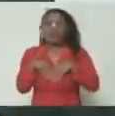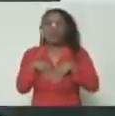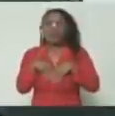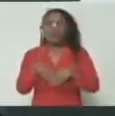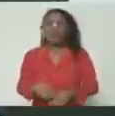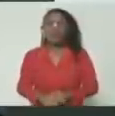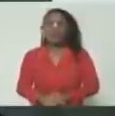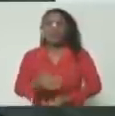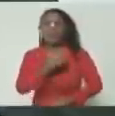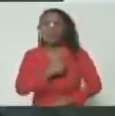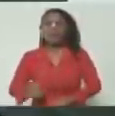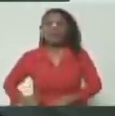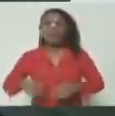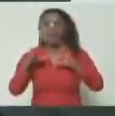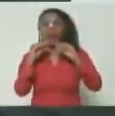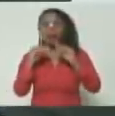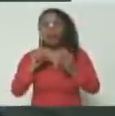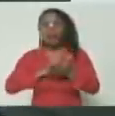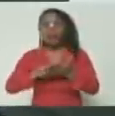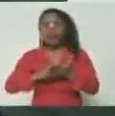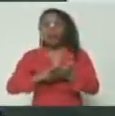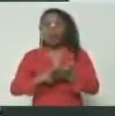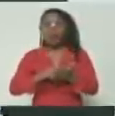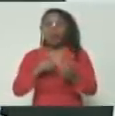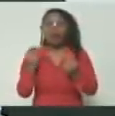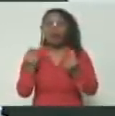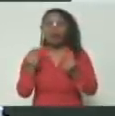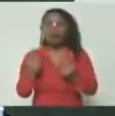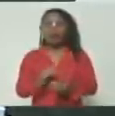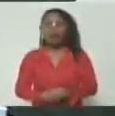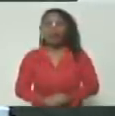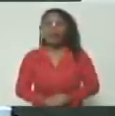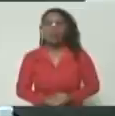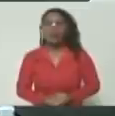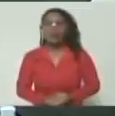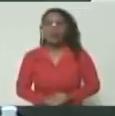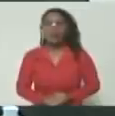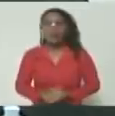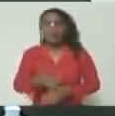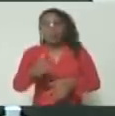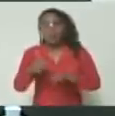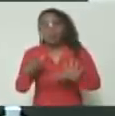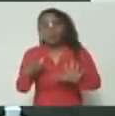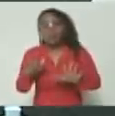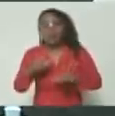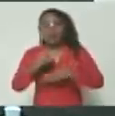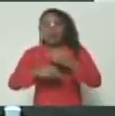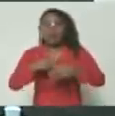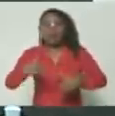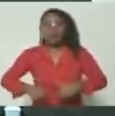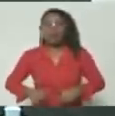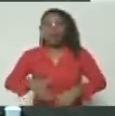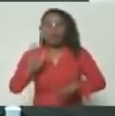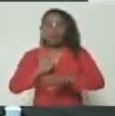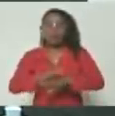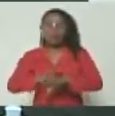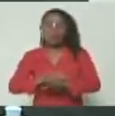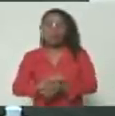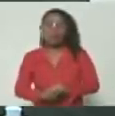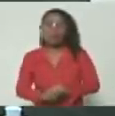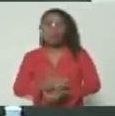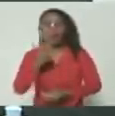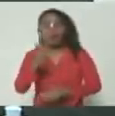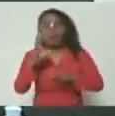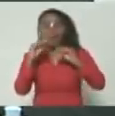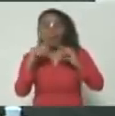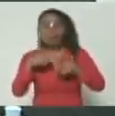Presidente, usted habla de la recuperación económica y es probable que usted esté haciendo esfuerzos para que eso ocurra. Y usted hablaba